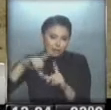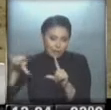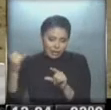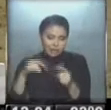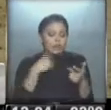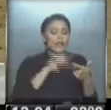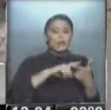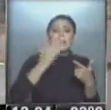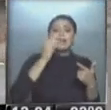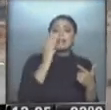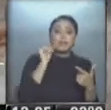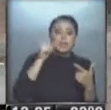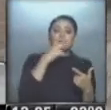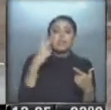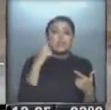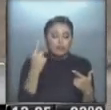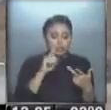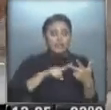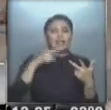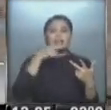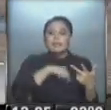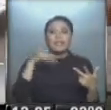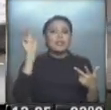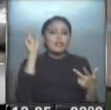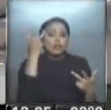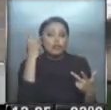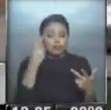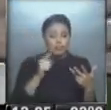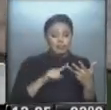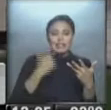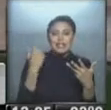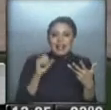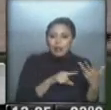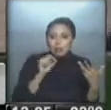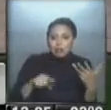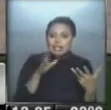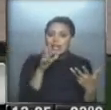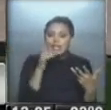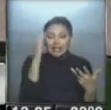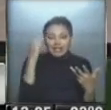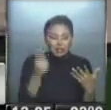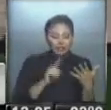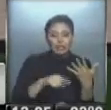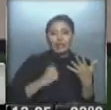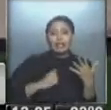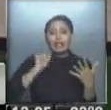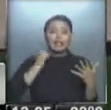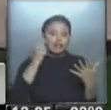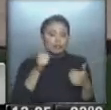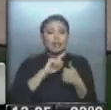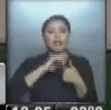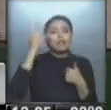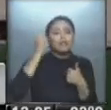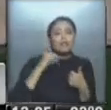tiene. Después, Gran Bretaña, 22.000. Alemania, 18.000. Australia, 15.000. Canadá, 13.000. Francia,